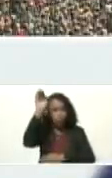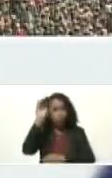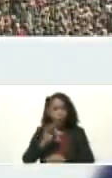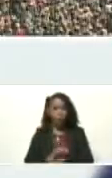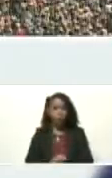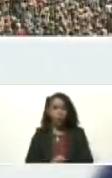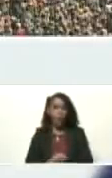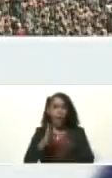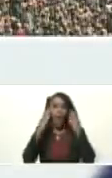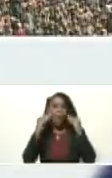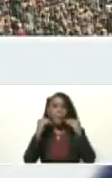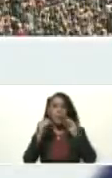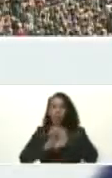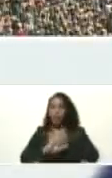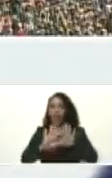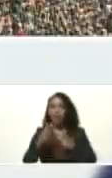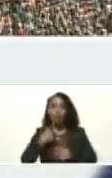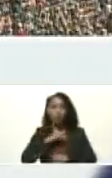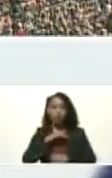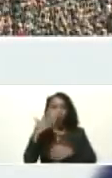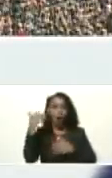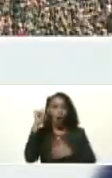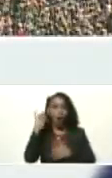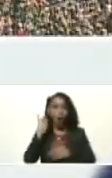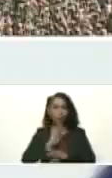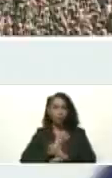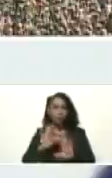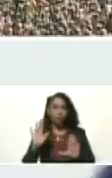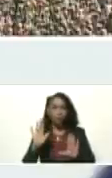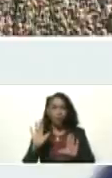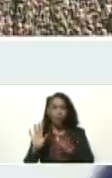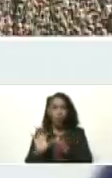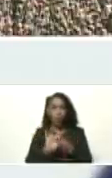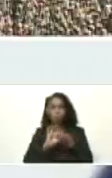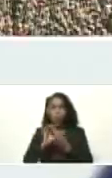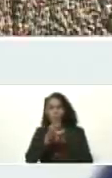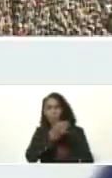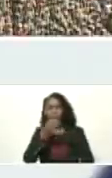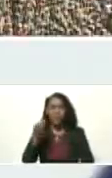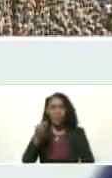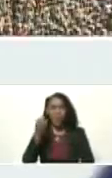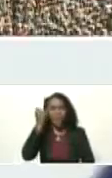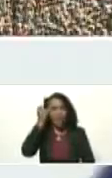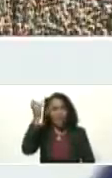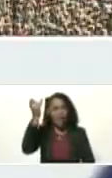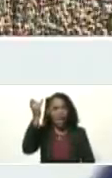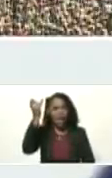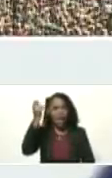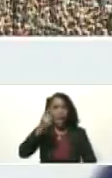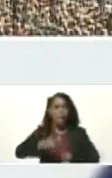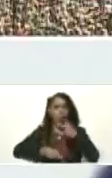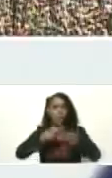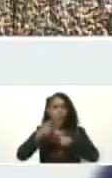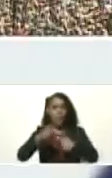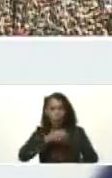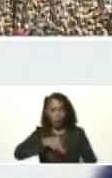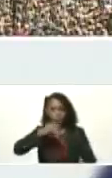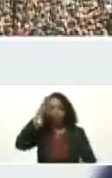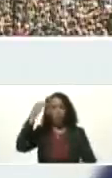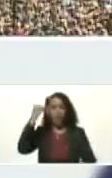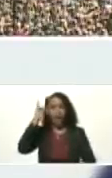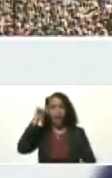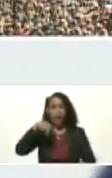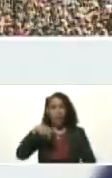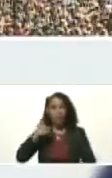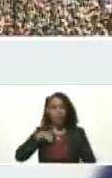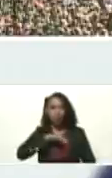con la experiencia que hemos acumulado, con la unión perfecta ideológica, política, espiritual que tenemos